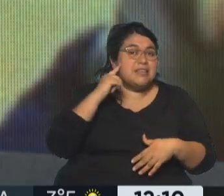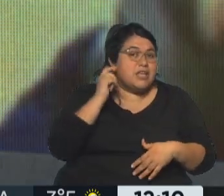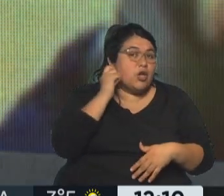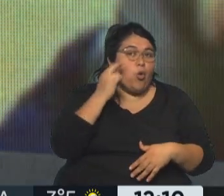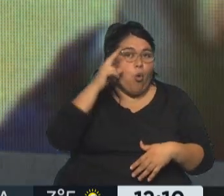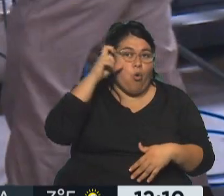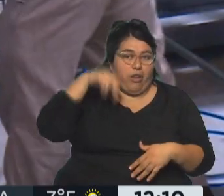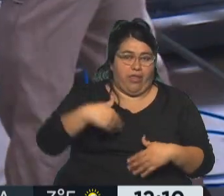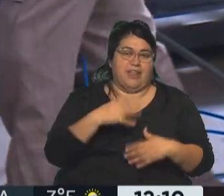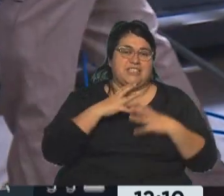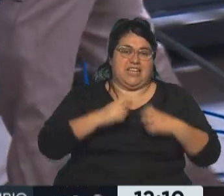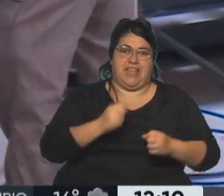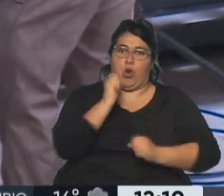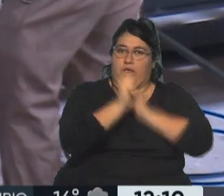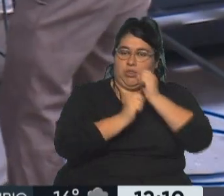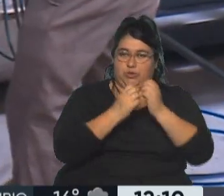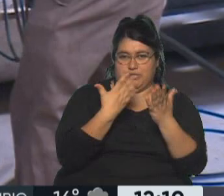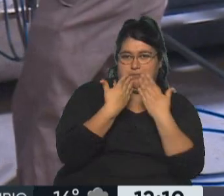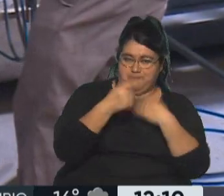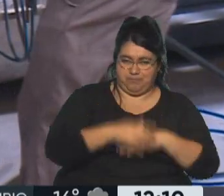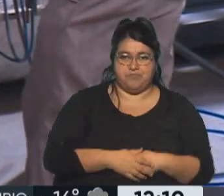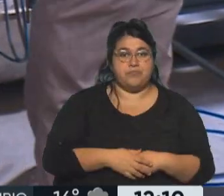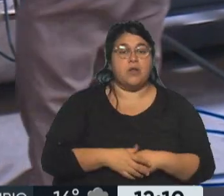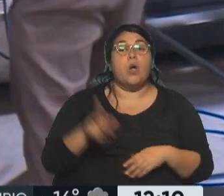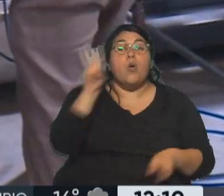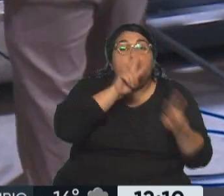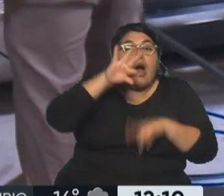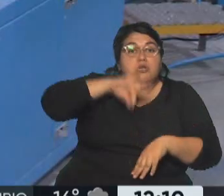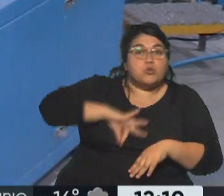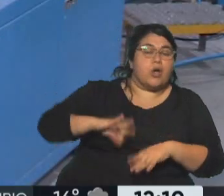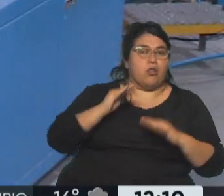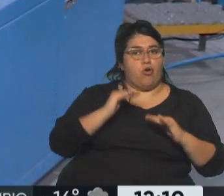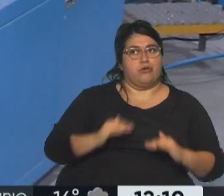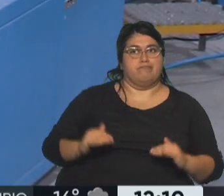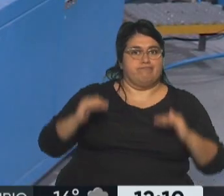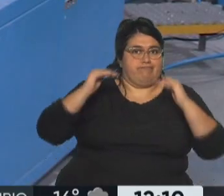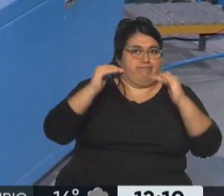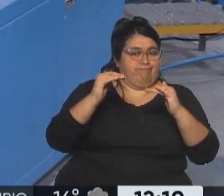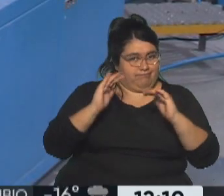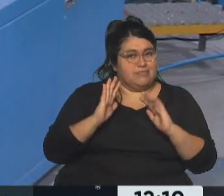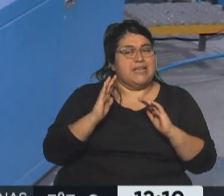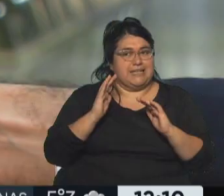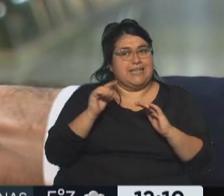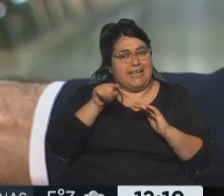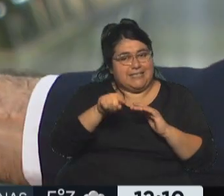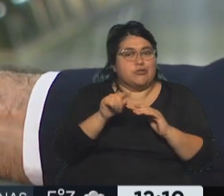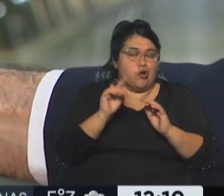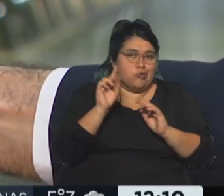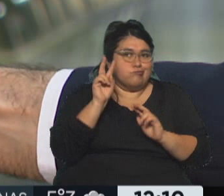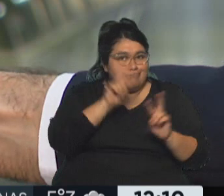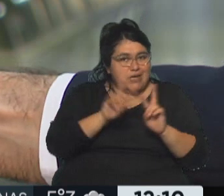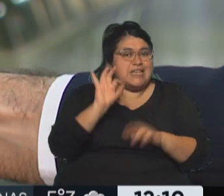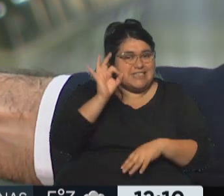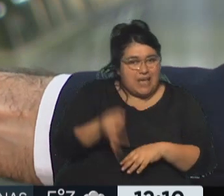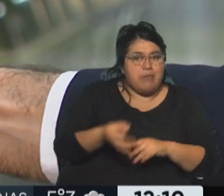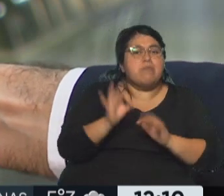Industria esto decía el poder adquisitivo al salario es nuestro tarea nuestra asignatura pendiente sabemos que